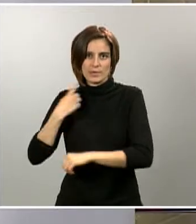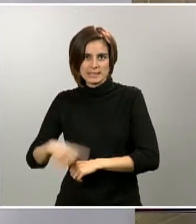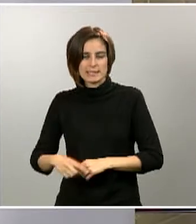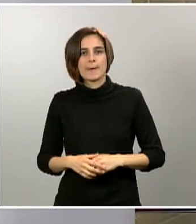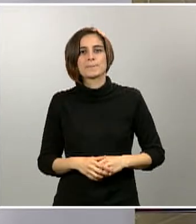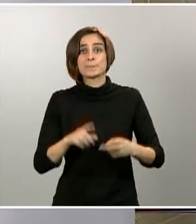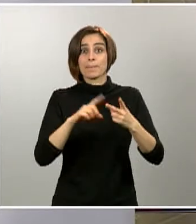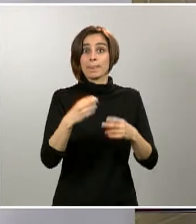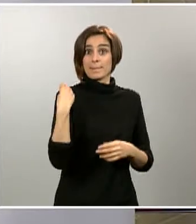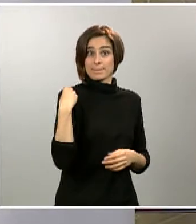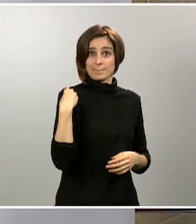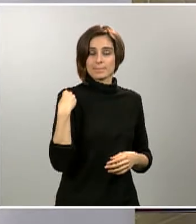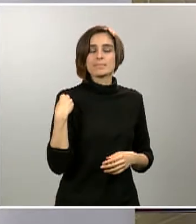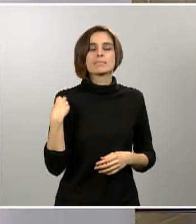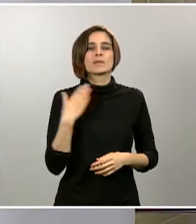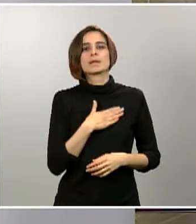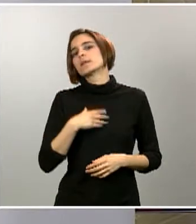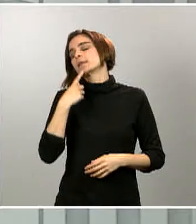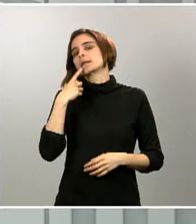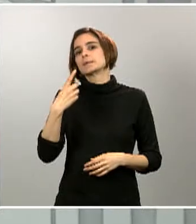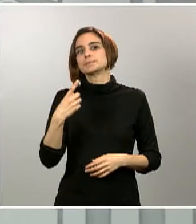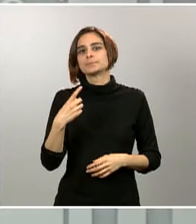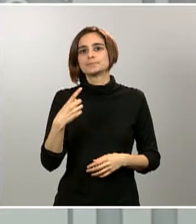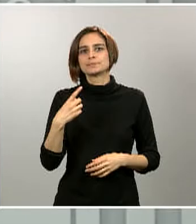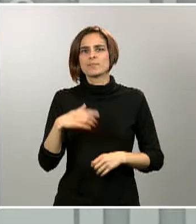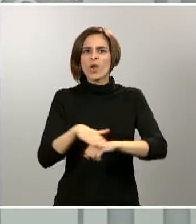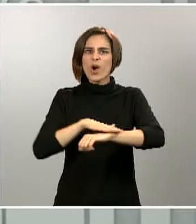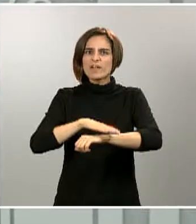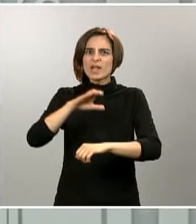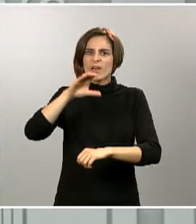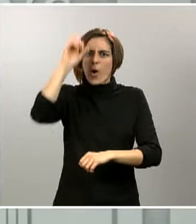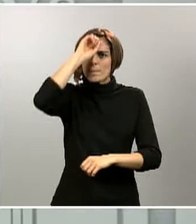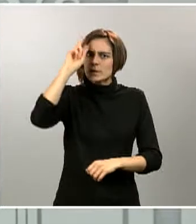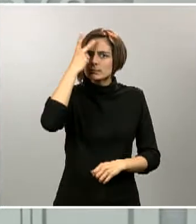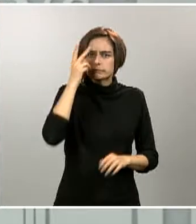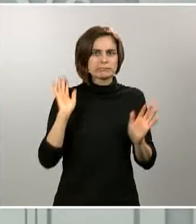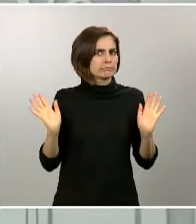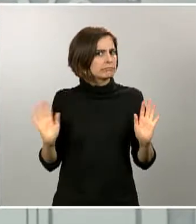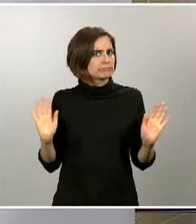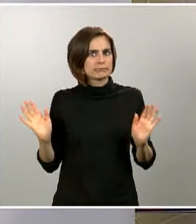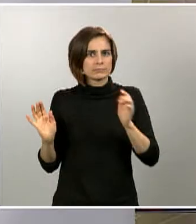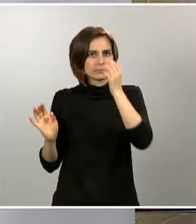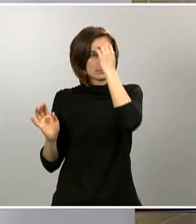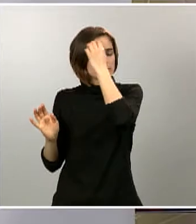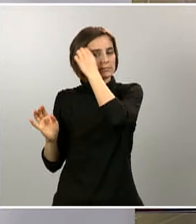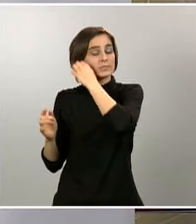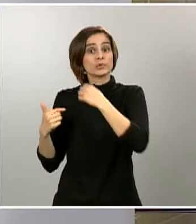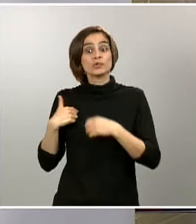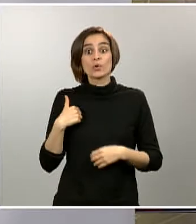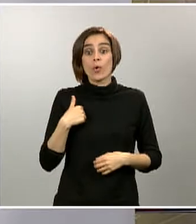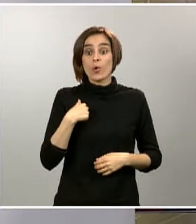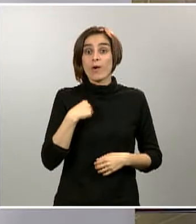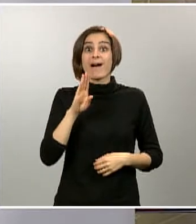decirle que el Gobierno en ningún caso ha cambiado de opinión. Lo que yo he dicho es perfectamente conforme con lo que el propio